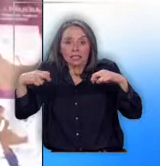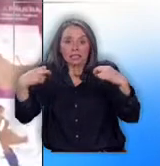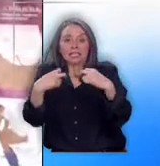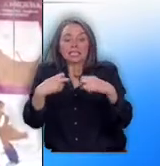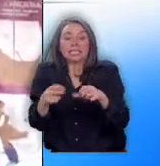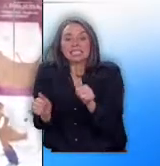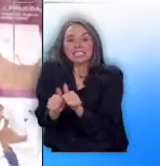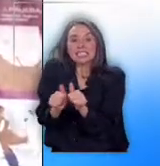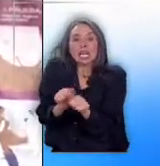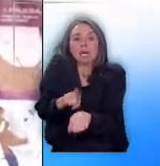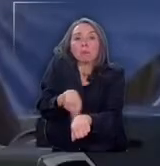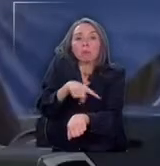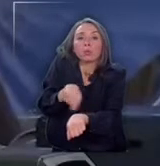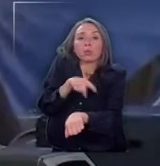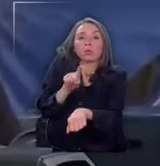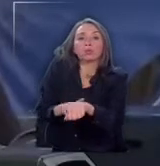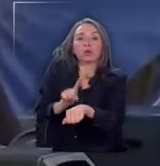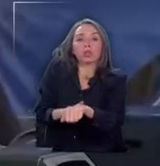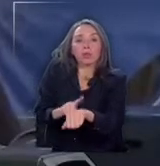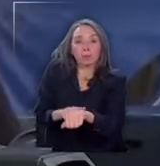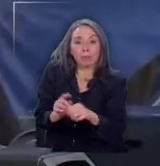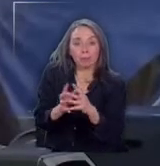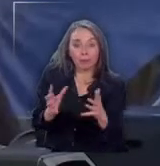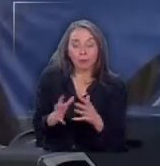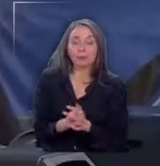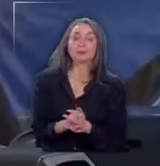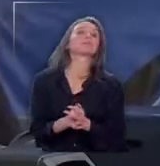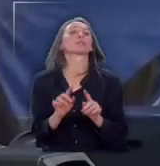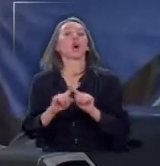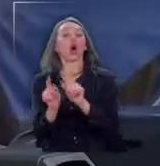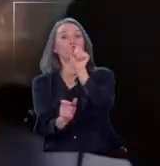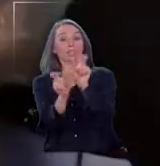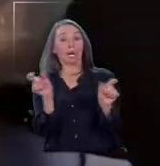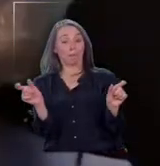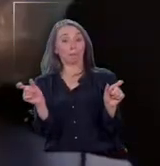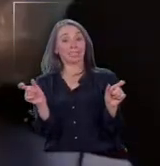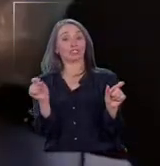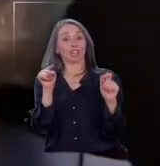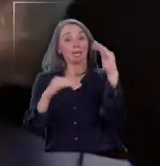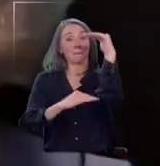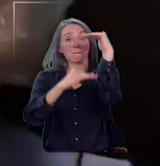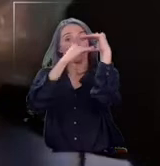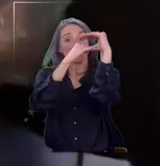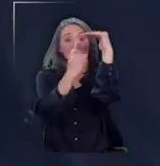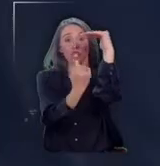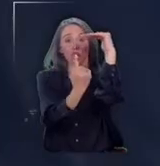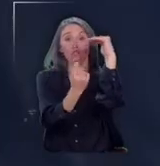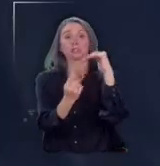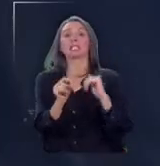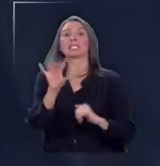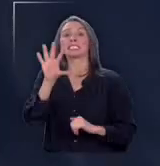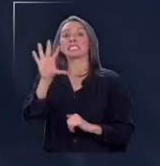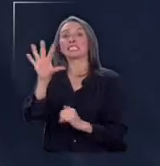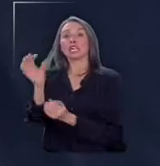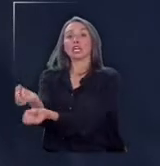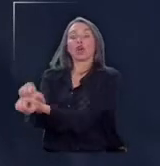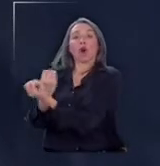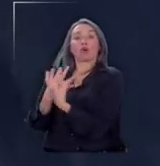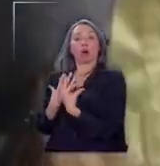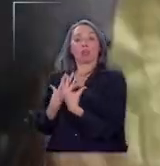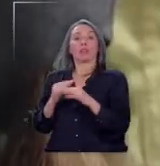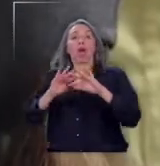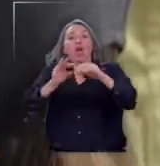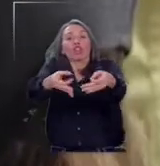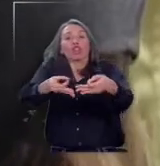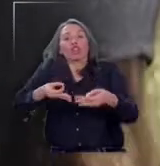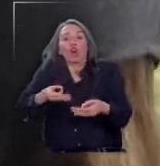periodo de tiempo muy prolongado del resto de las personas en ese piso solo cinco se contagiaron del total